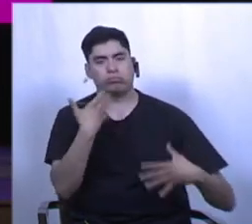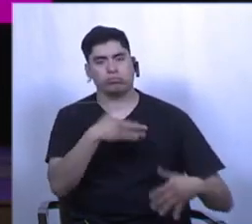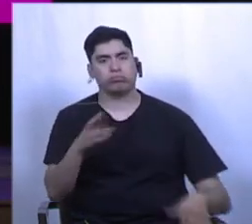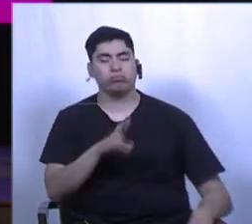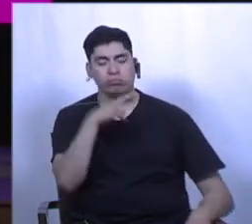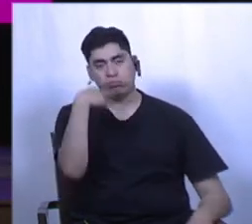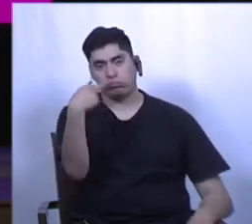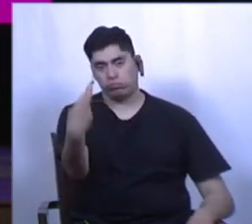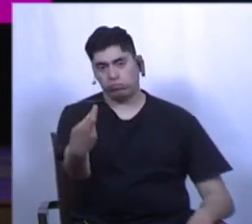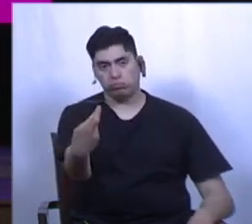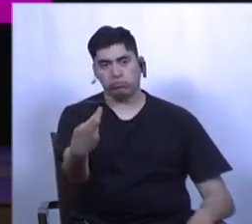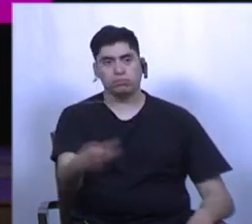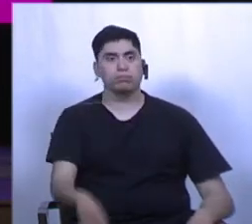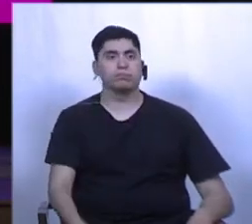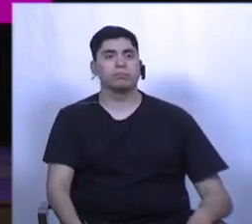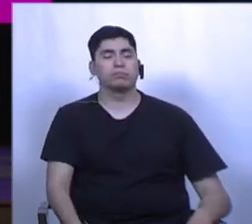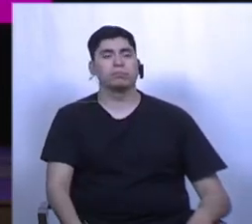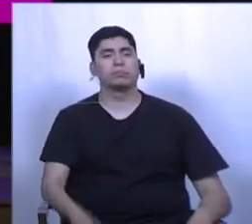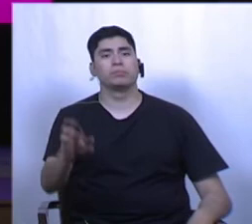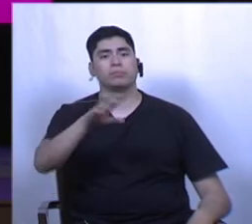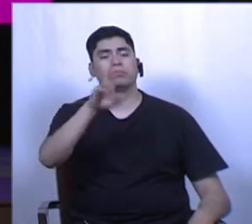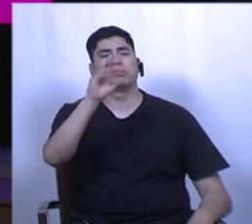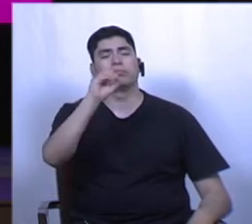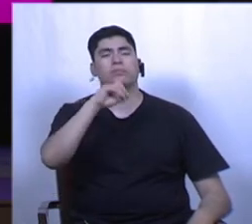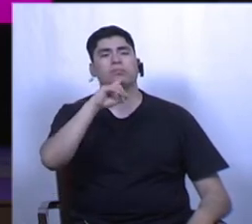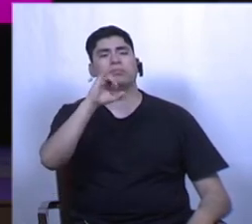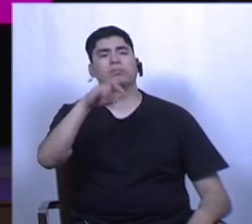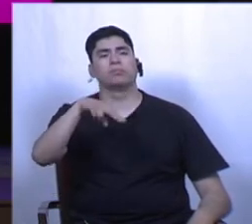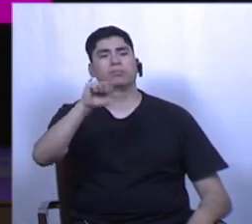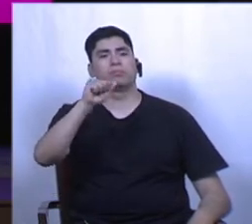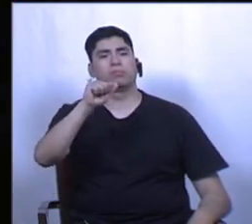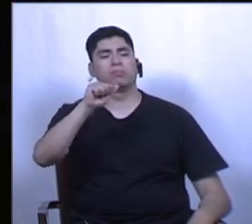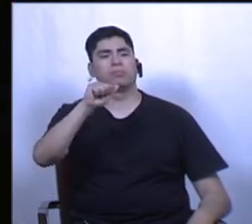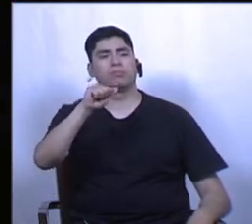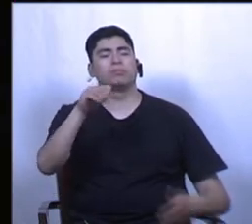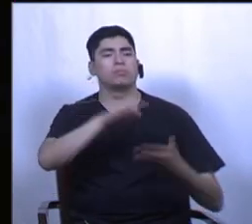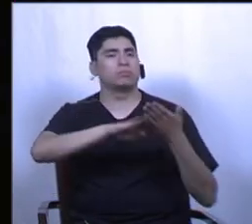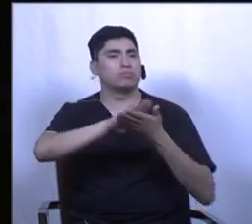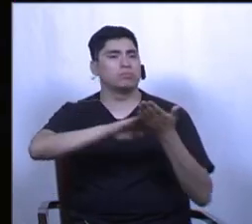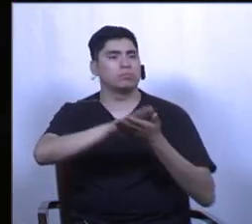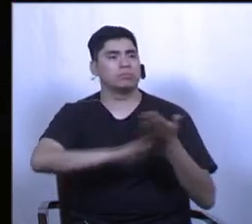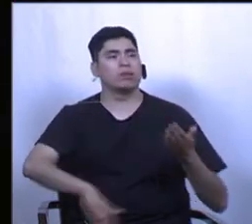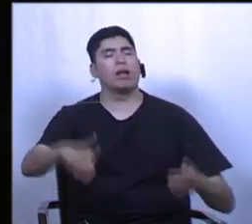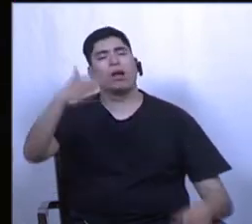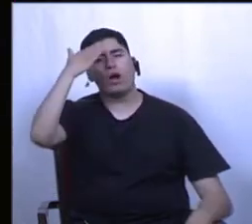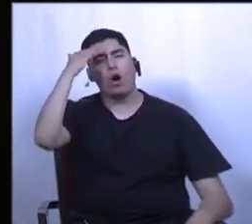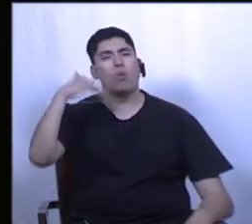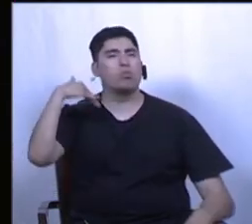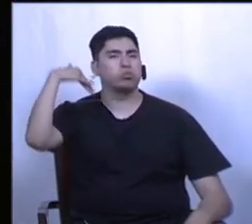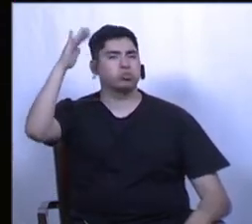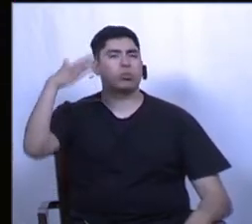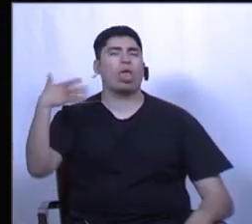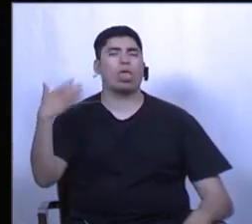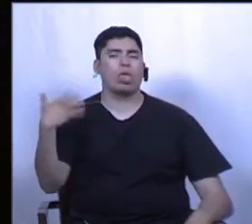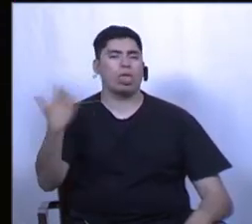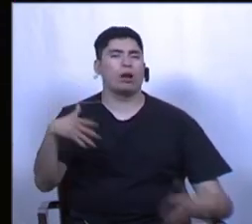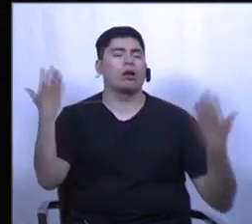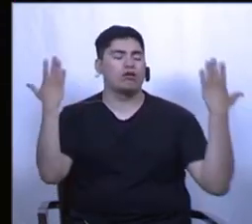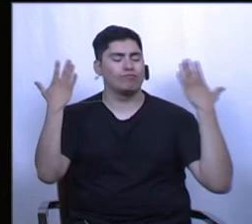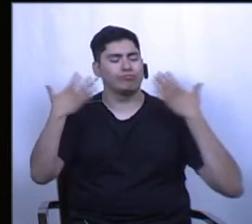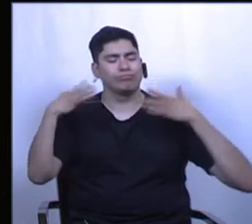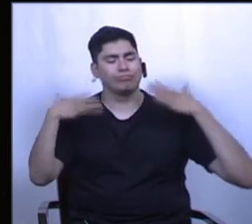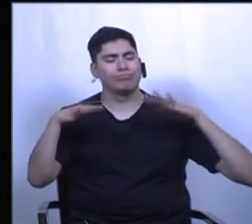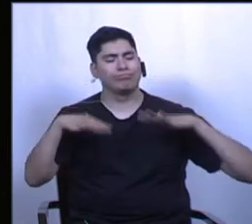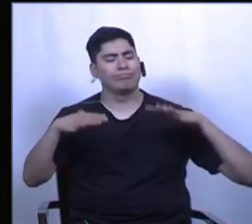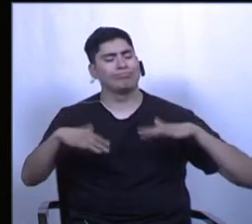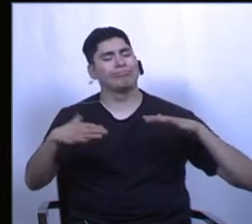responden, la respuesta a proteína desplegada es, por ejemplo, cuando tienen una fiebre, el cuerpo tratando de bajar la